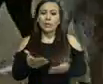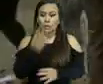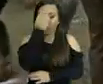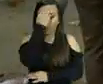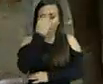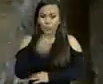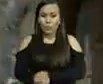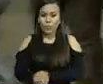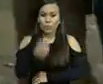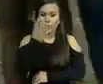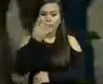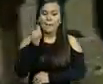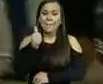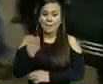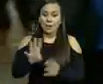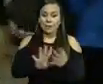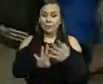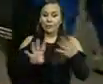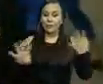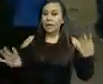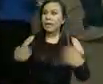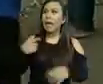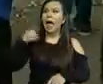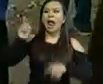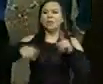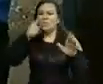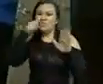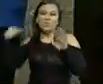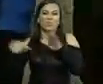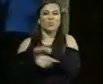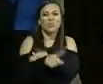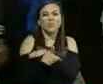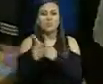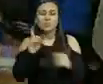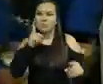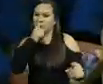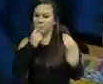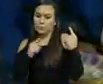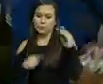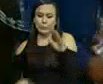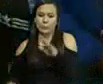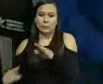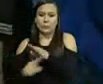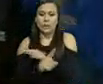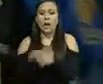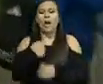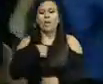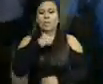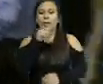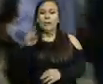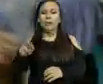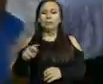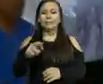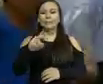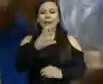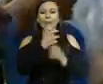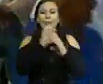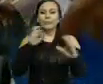caballeros y respeta a la columna si quieren ustedes ms me tengo más por unidades a uno donde a su vez